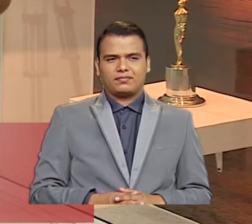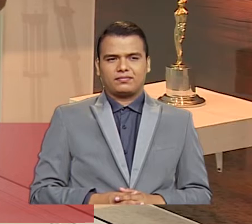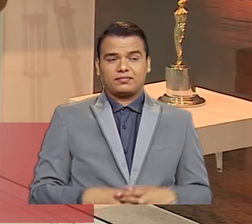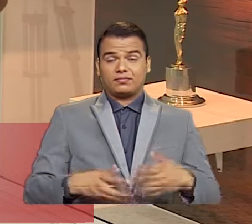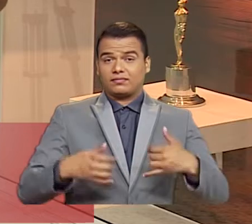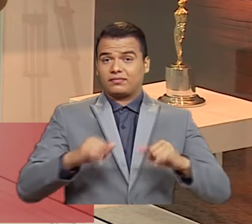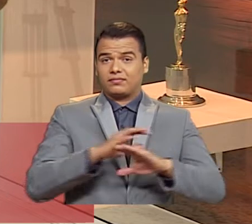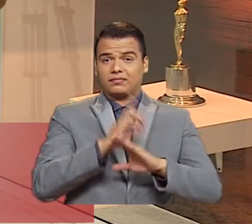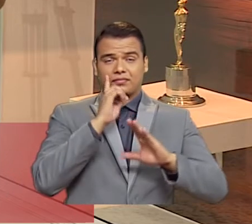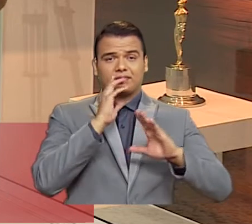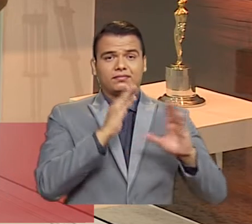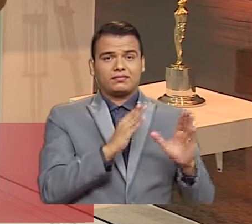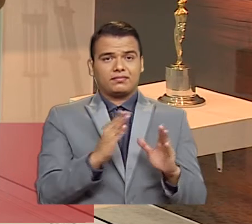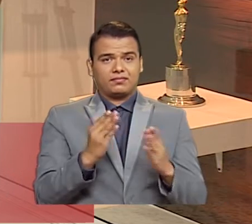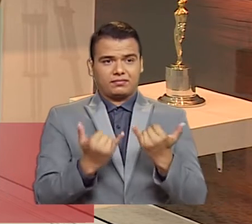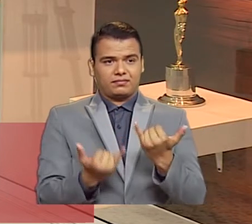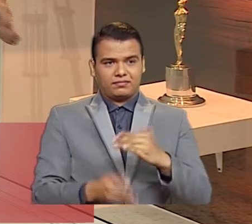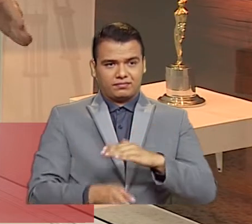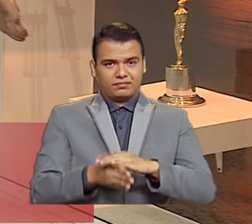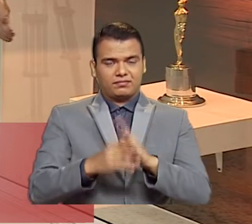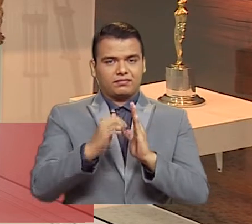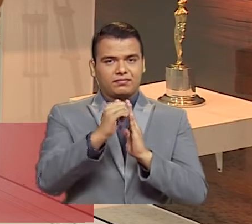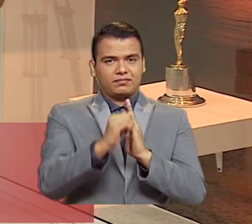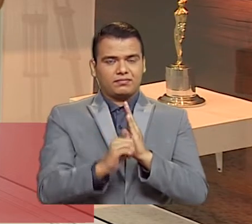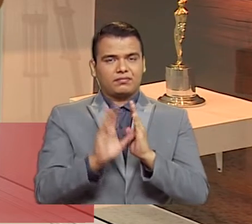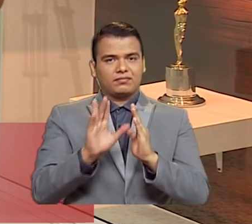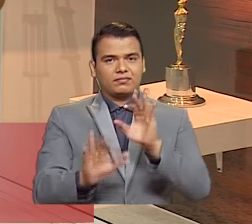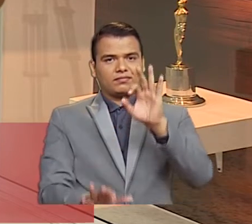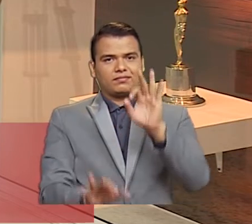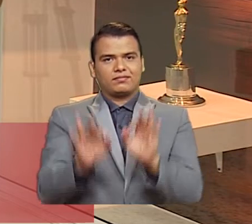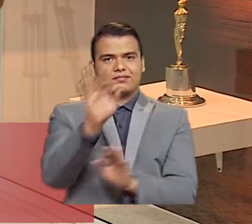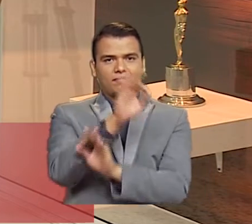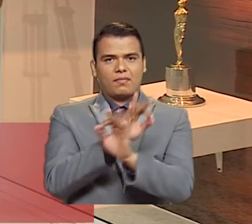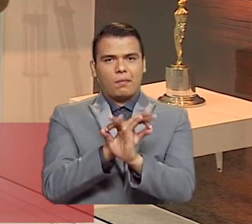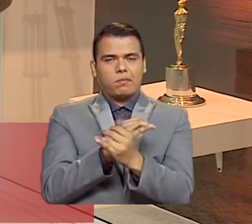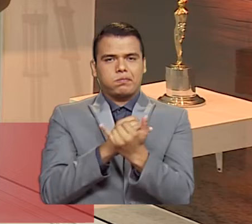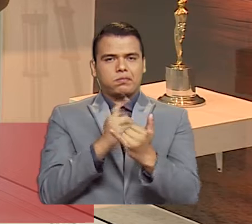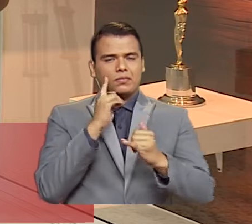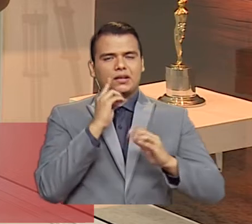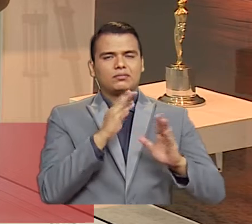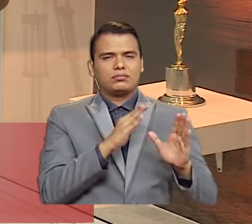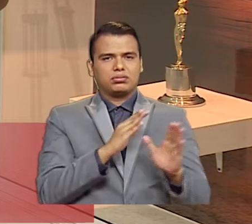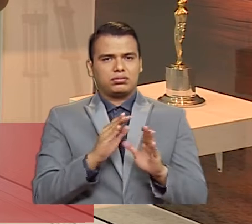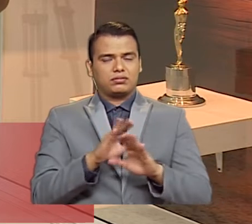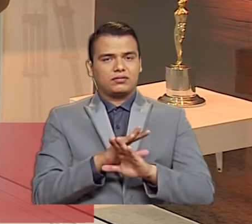Hasta aquí las noticias, continúen con toda la programación de nuestro ecosistema de medios